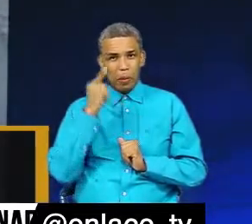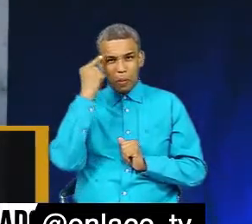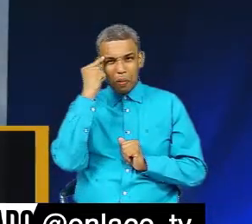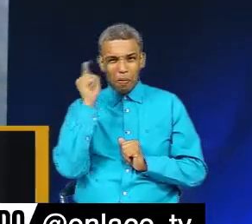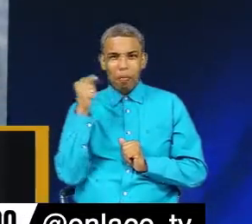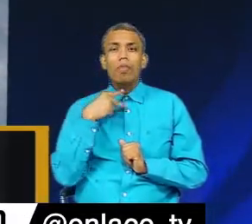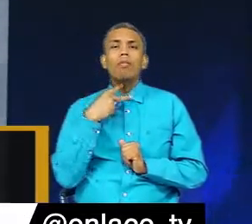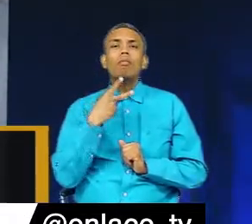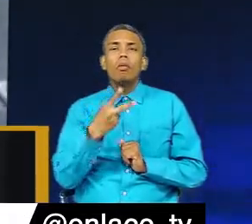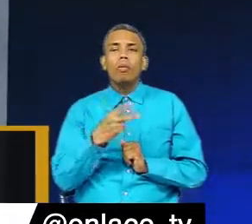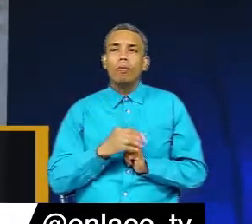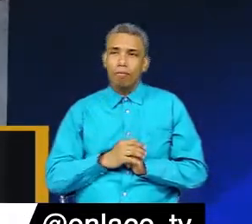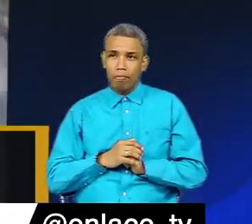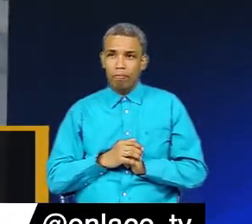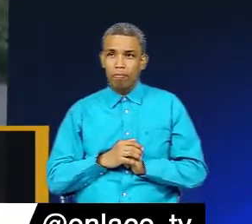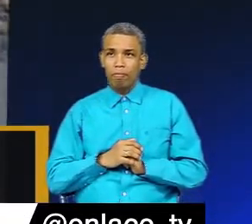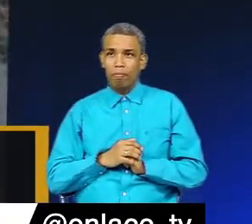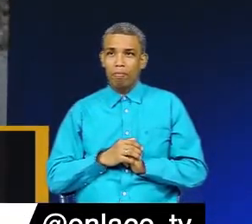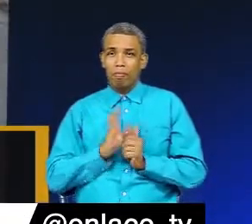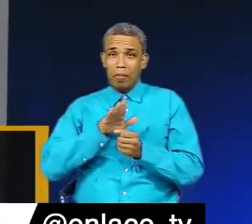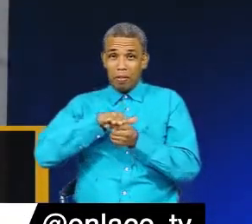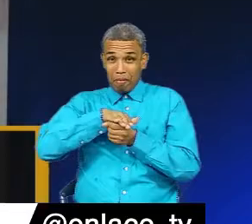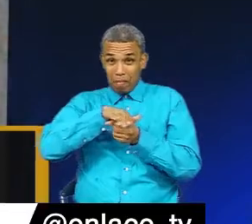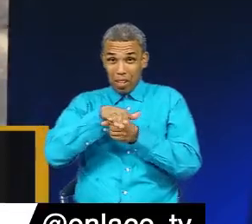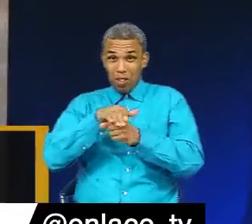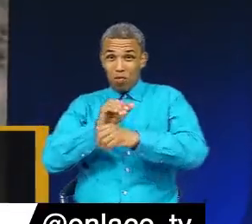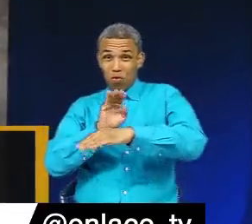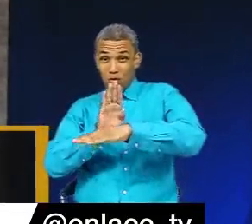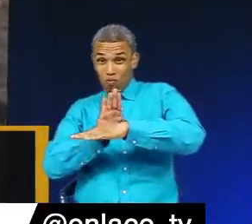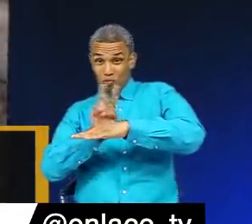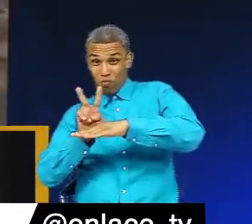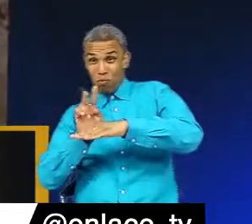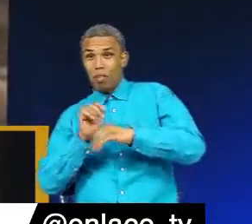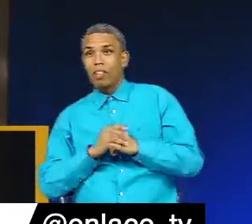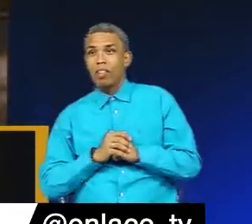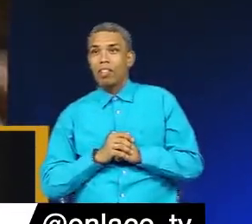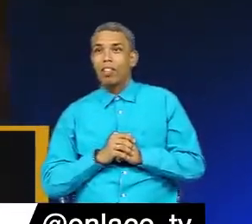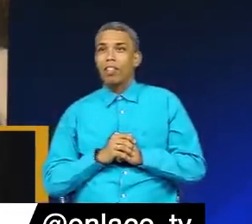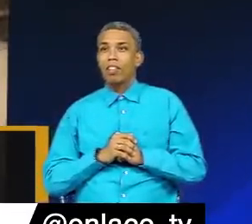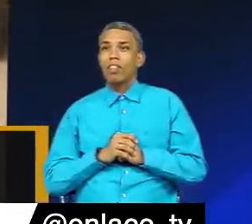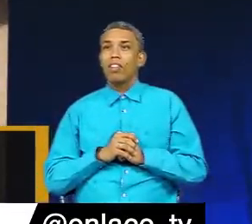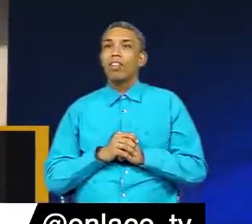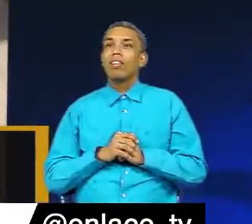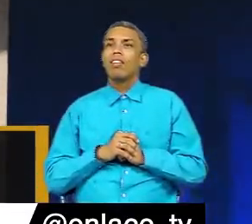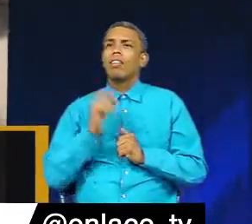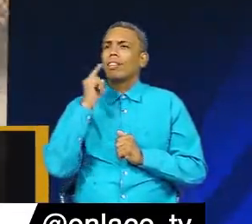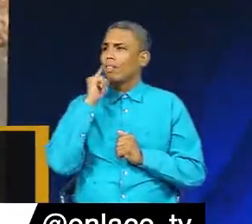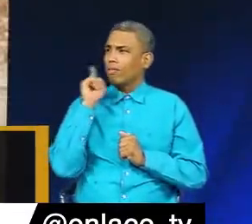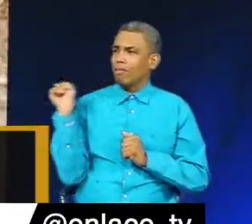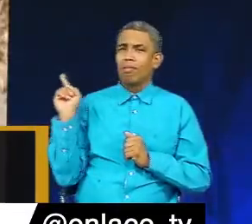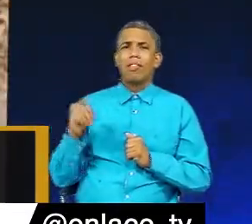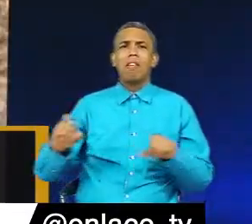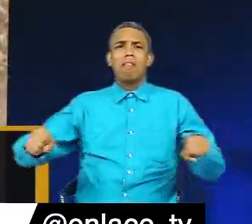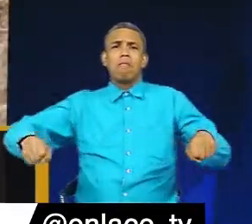comuna 4, a las 3 de la tarde, saliendo del barrio Buenavista, en el cual vemos a esta persona en